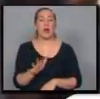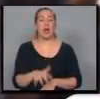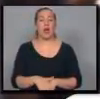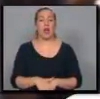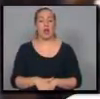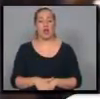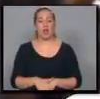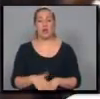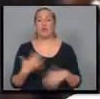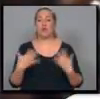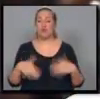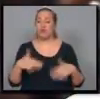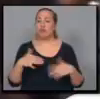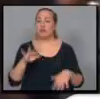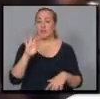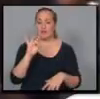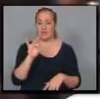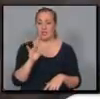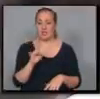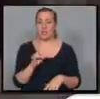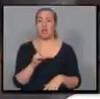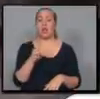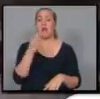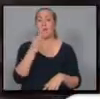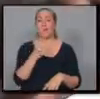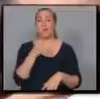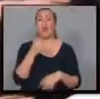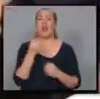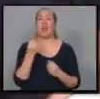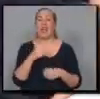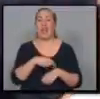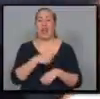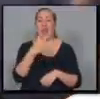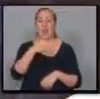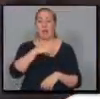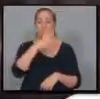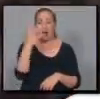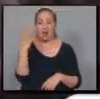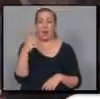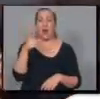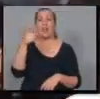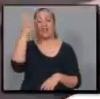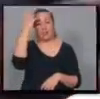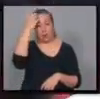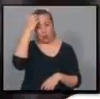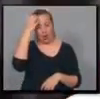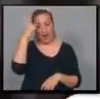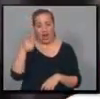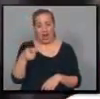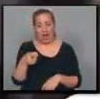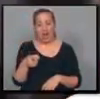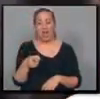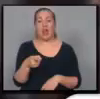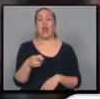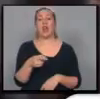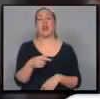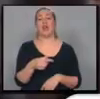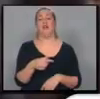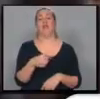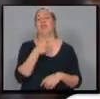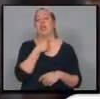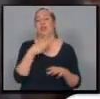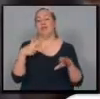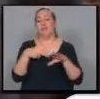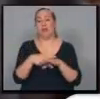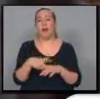haciendo todo muy complicado. Se decidió pasar a las 2 de la madrugada. Fue ahí cuando el Tribunal Oral Federal, que la está juzgando, decidió pasar a cuarto intermedio.